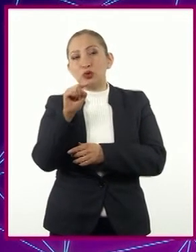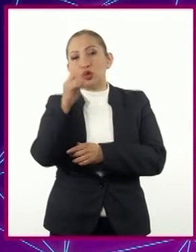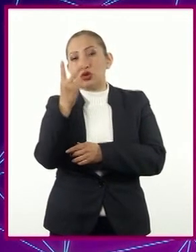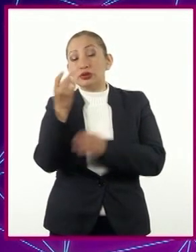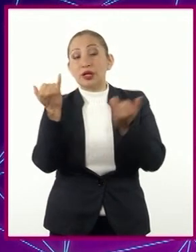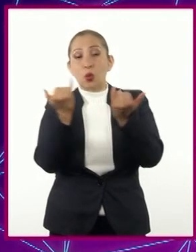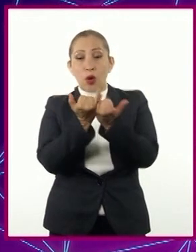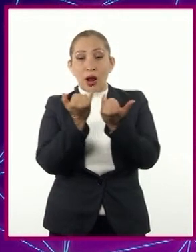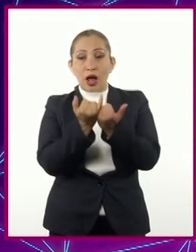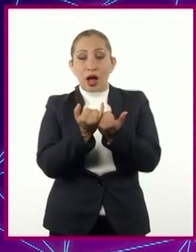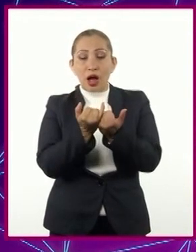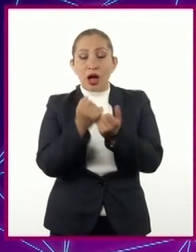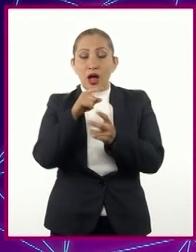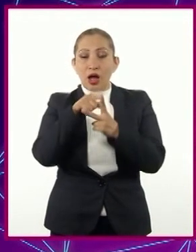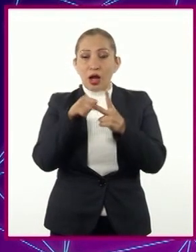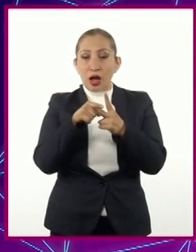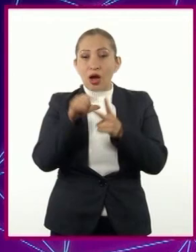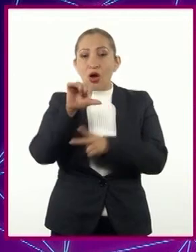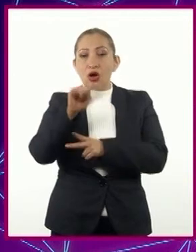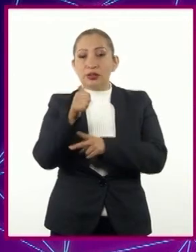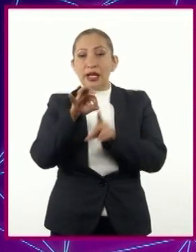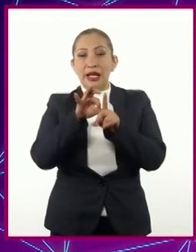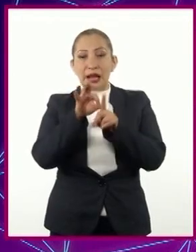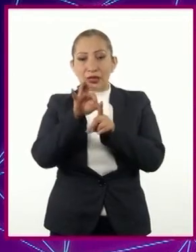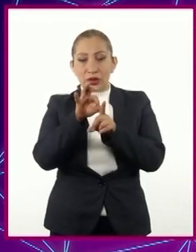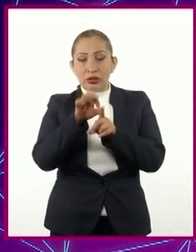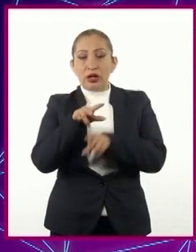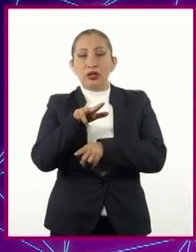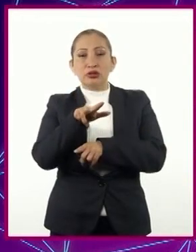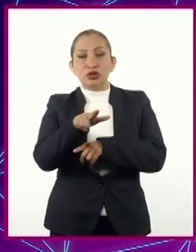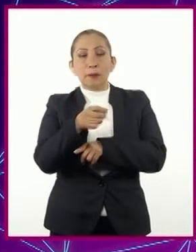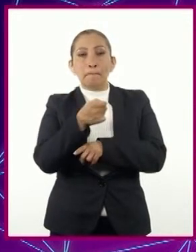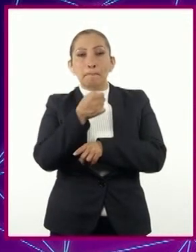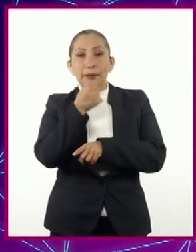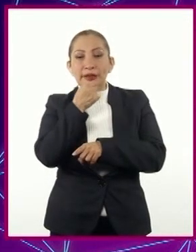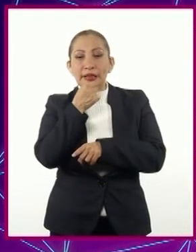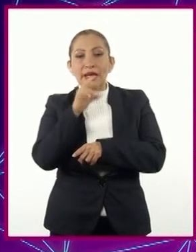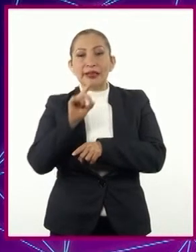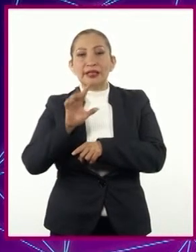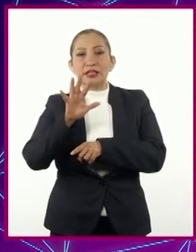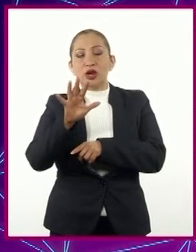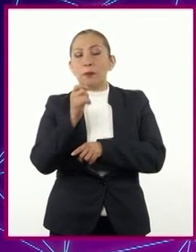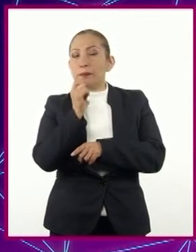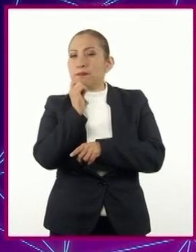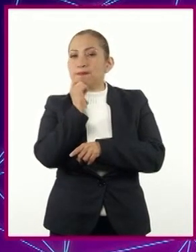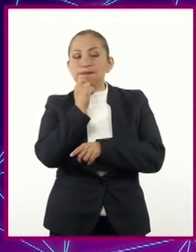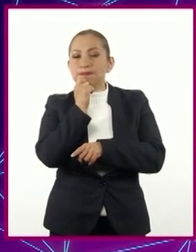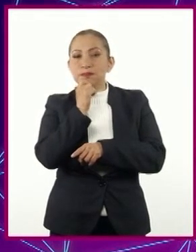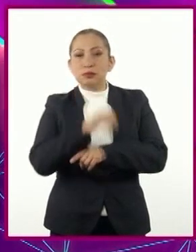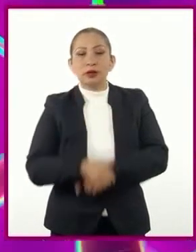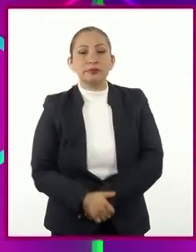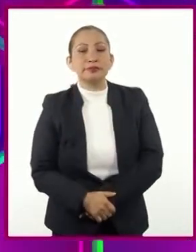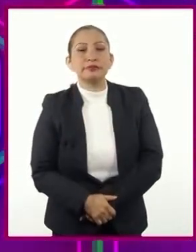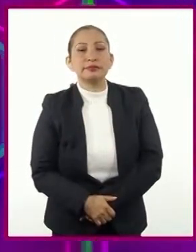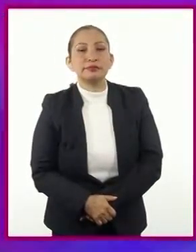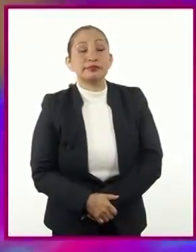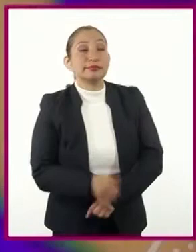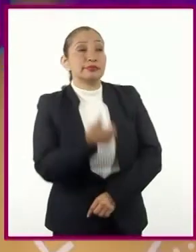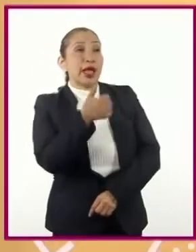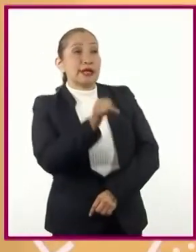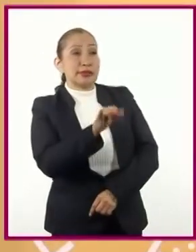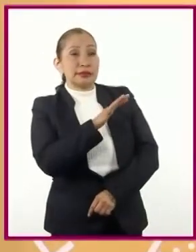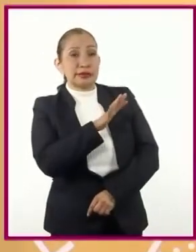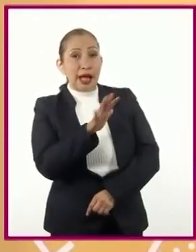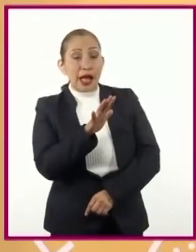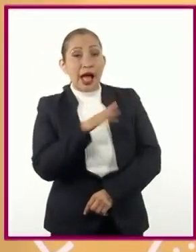es igual a un ángulo de 11 grados, 18 minutos, 35 segundos. De este modo, se